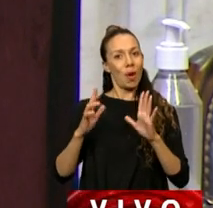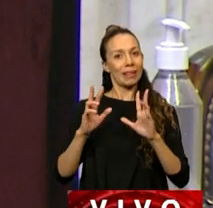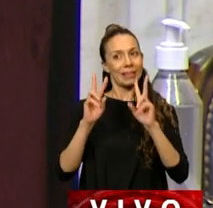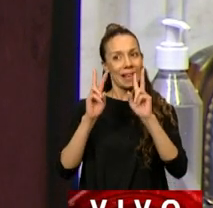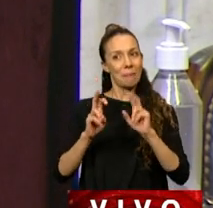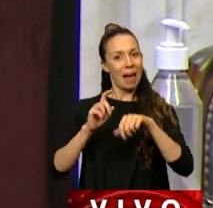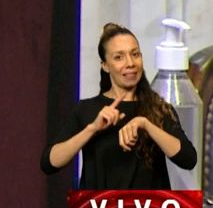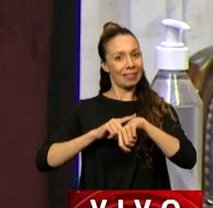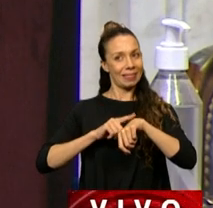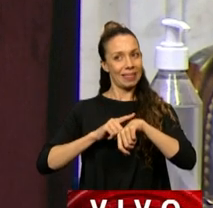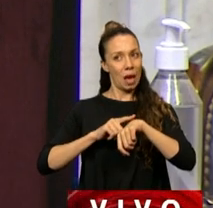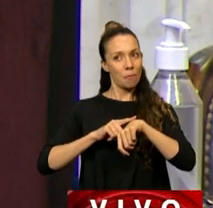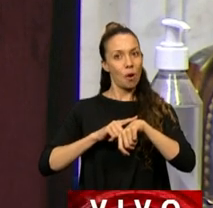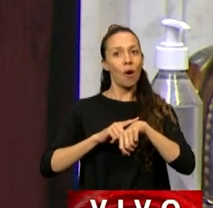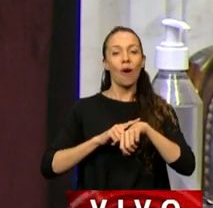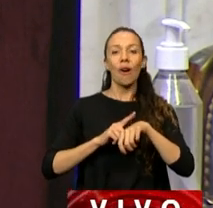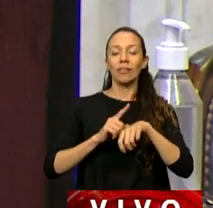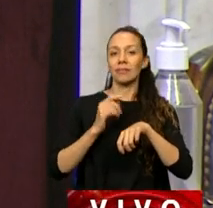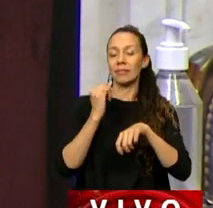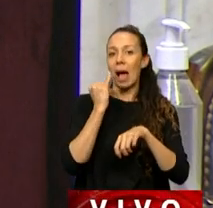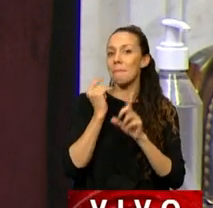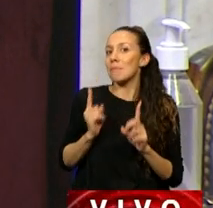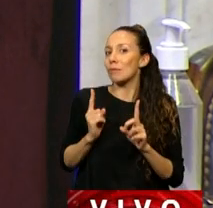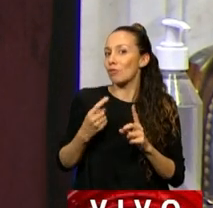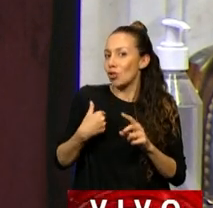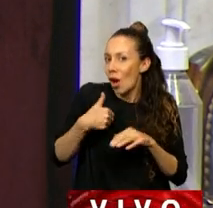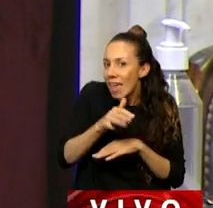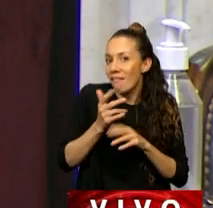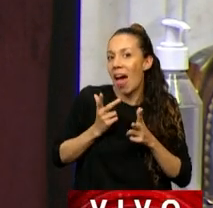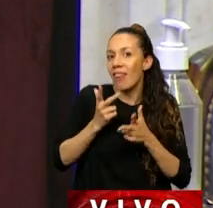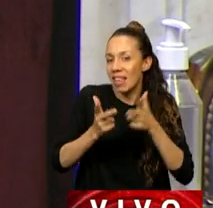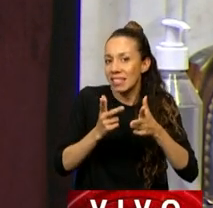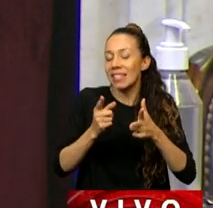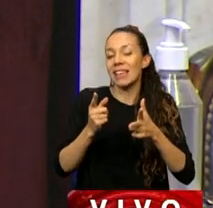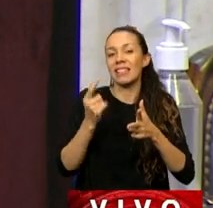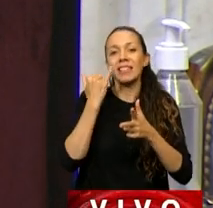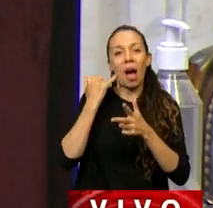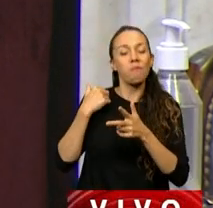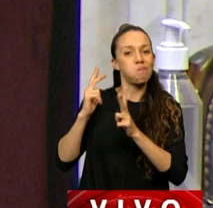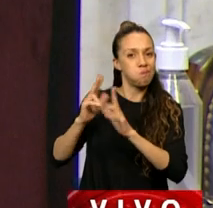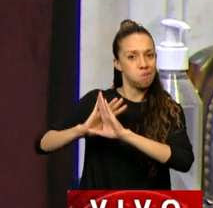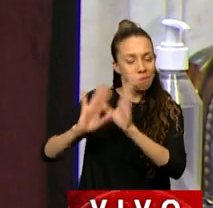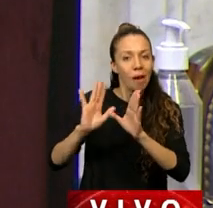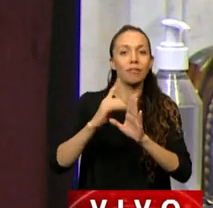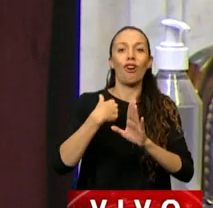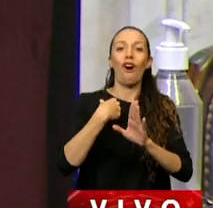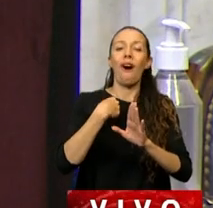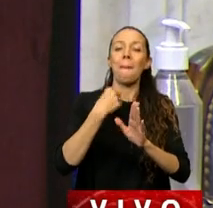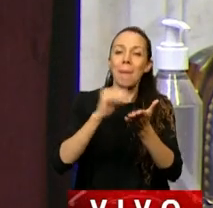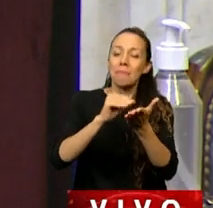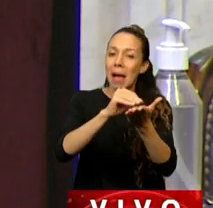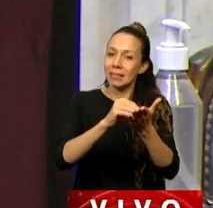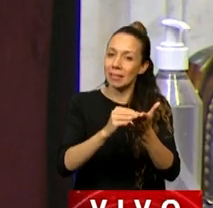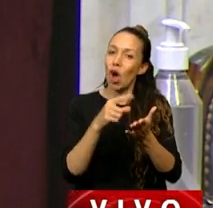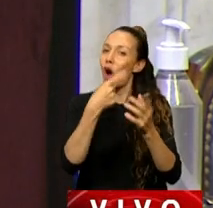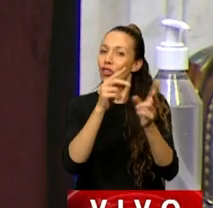aclaró bastantes cosas de las que iba a decir, así que me puedo dedicar a otra parte de los temas. Pero antes coincidir en que en